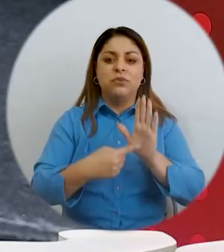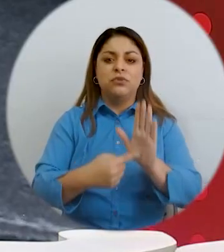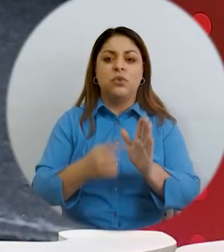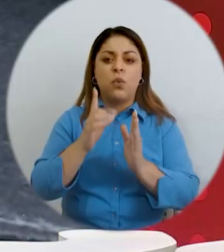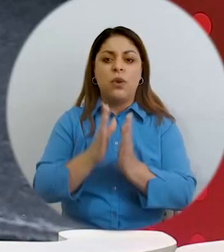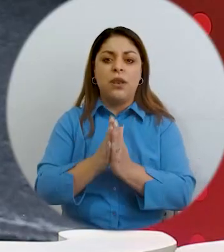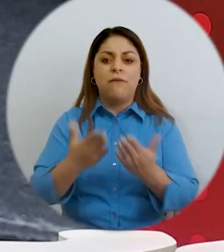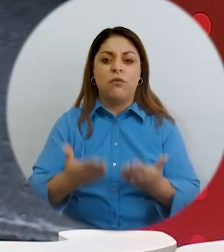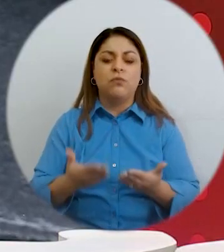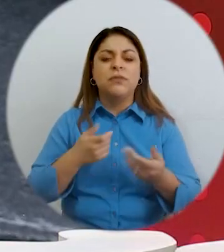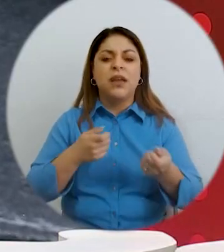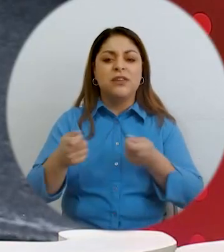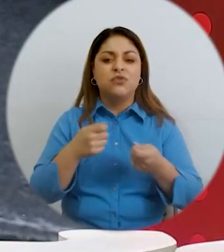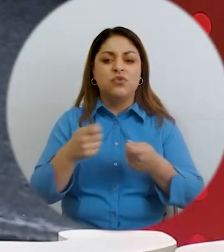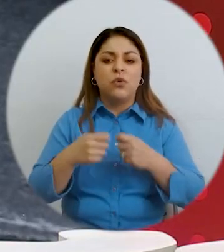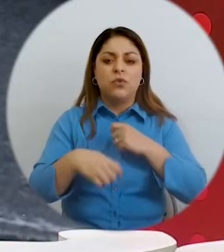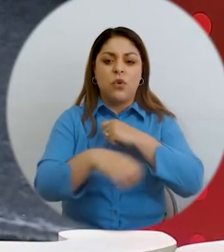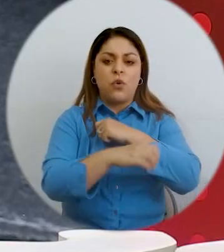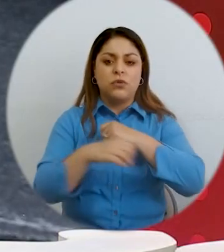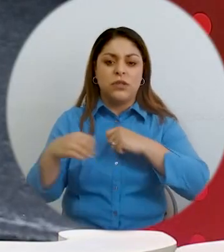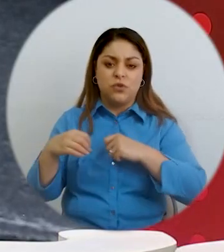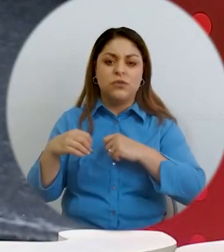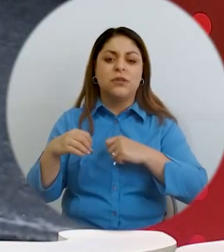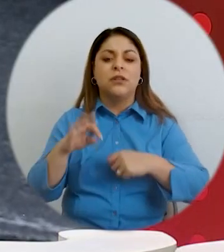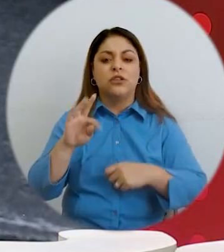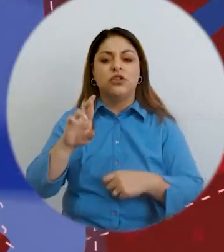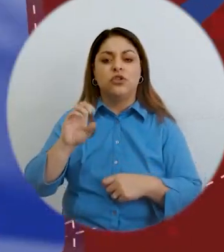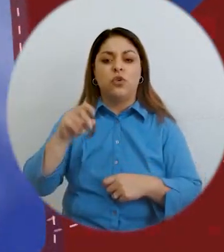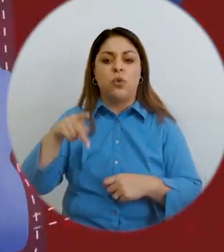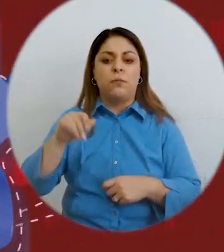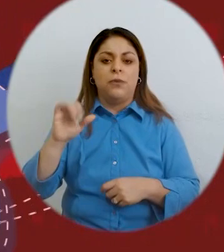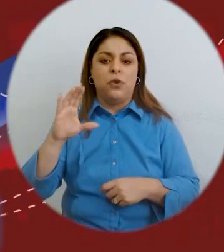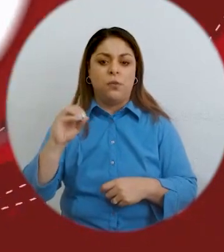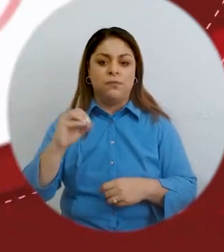un libro sobre la gestión de los océanos en el trópico.